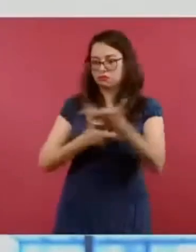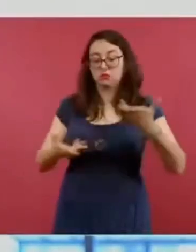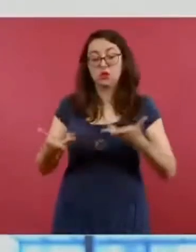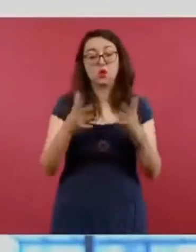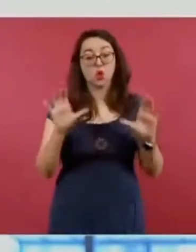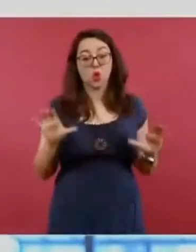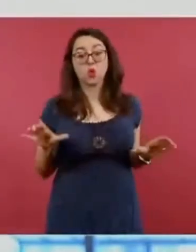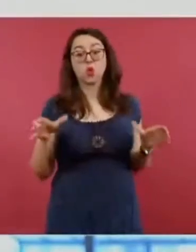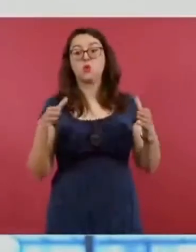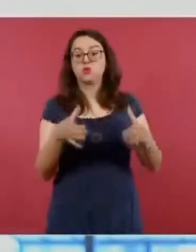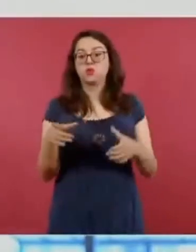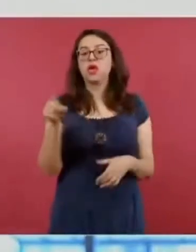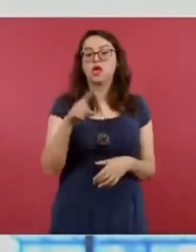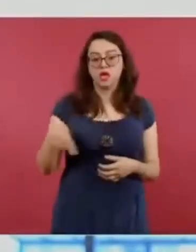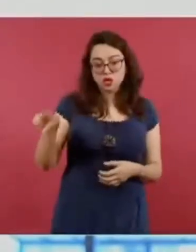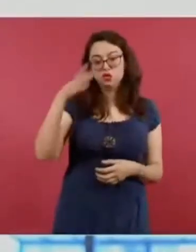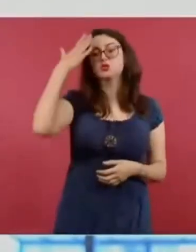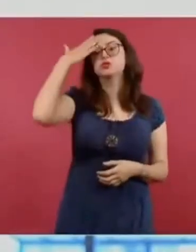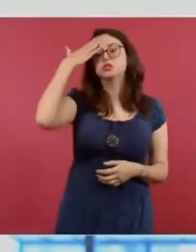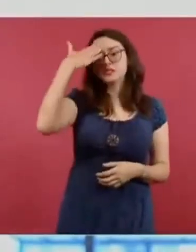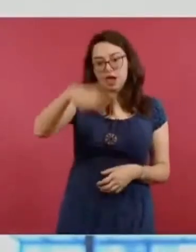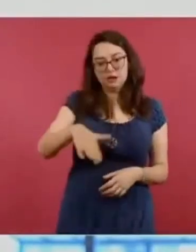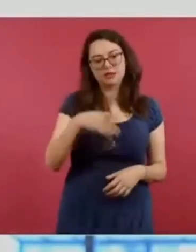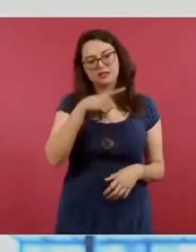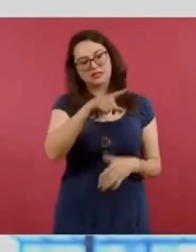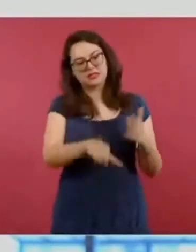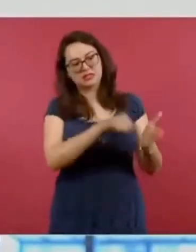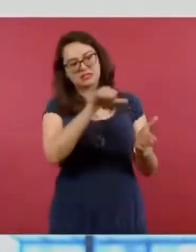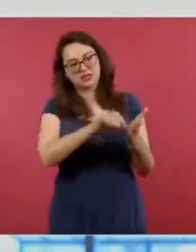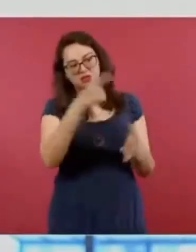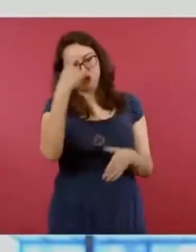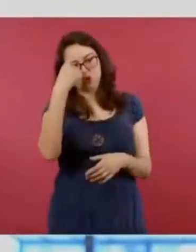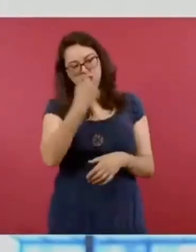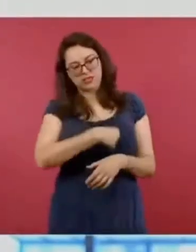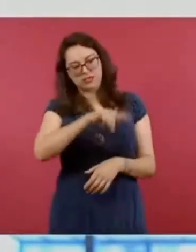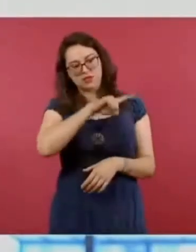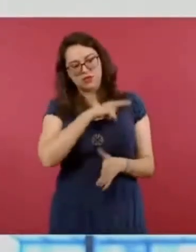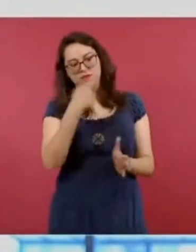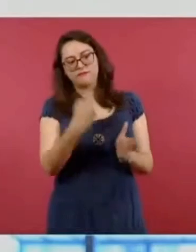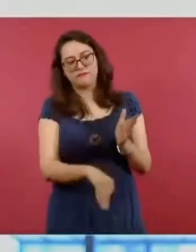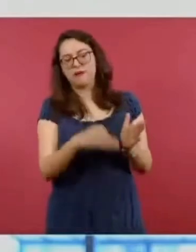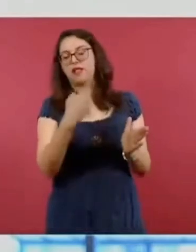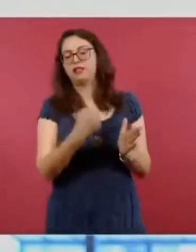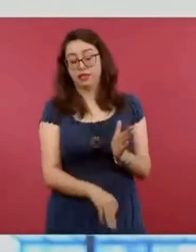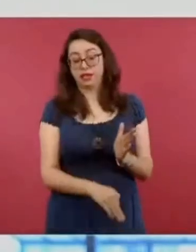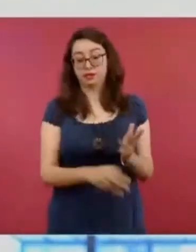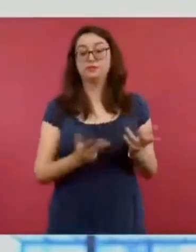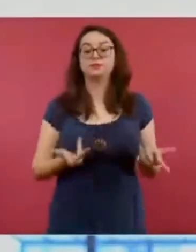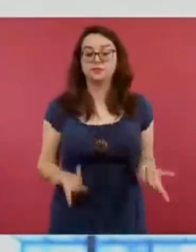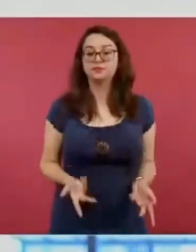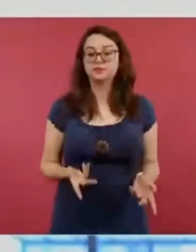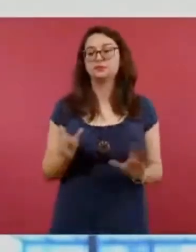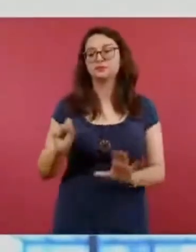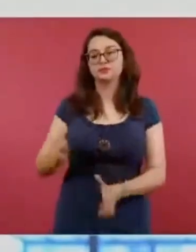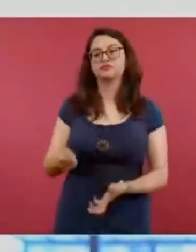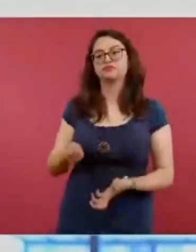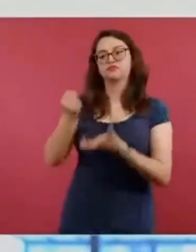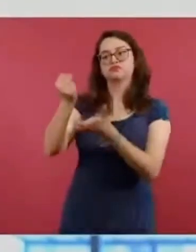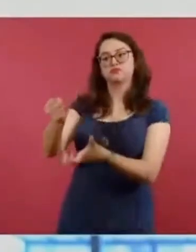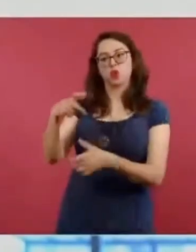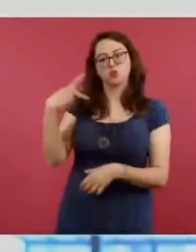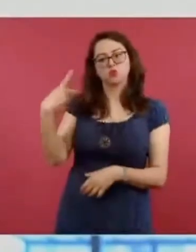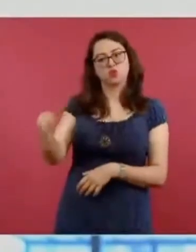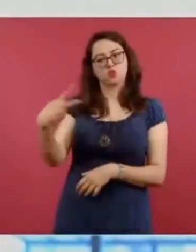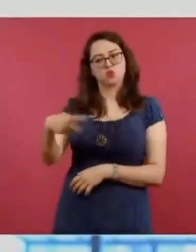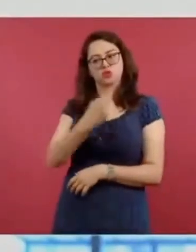ya estaba vinculada con el centro de salud, tenga un nivel no solo de apropiación de donde